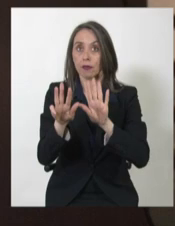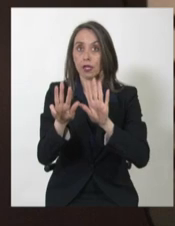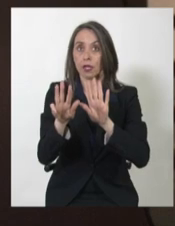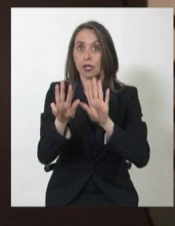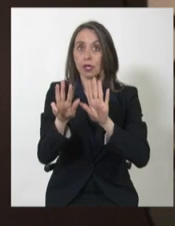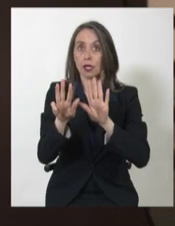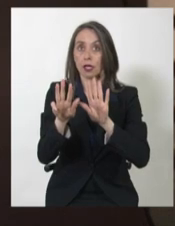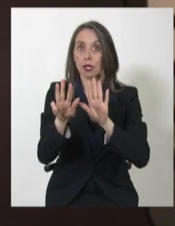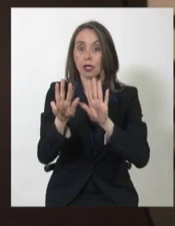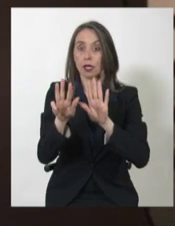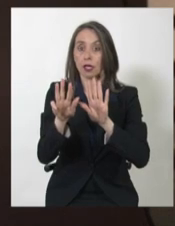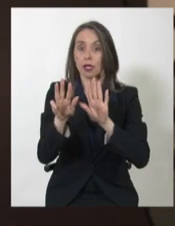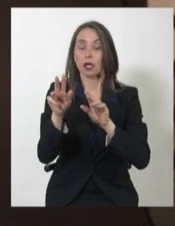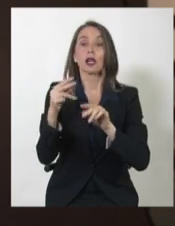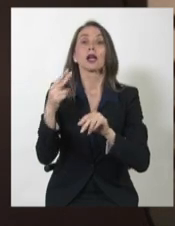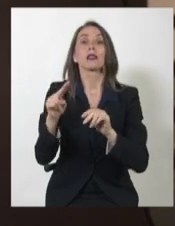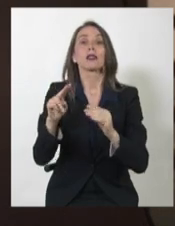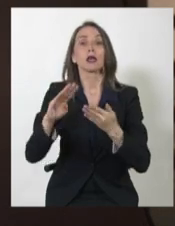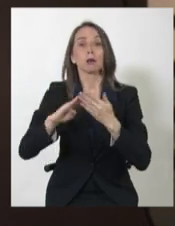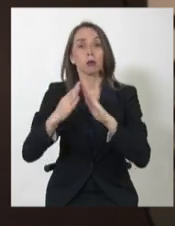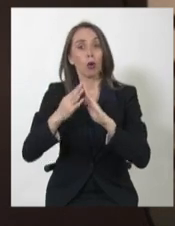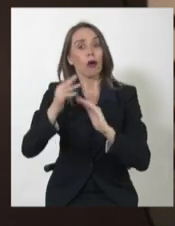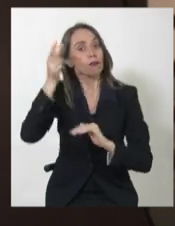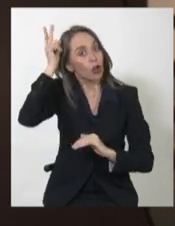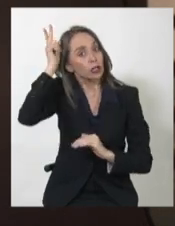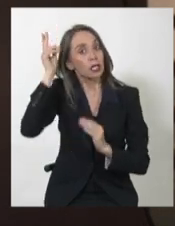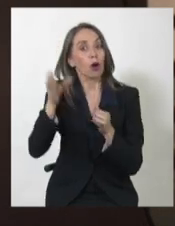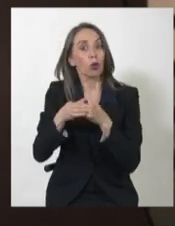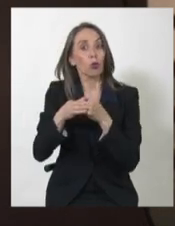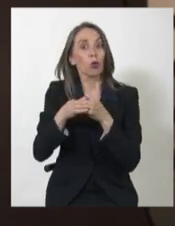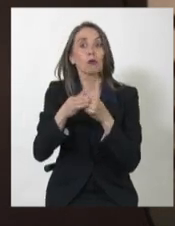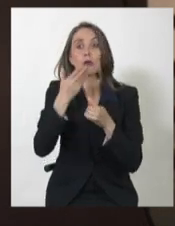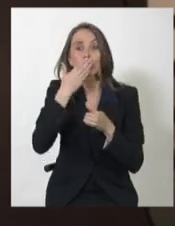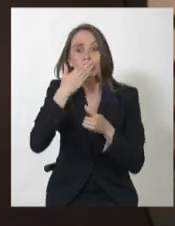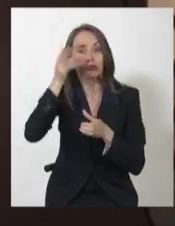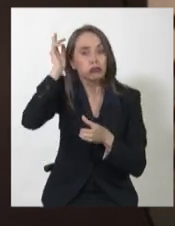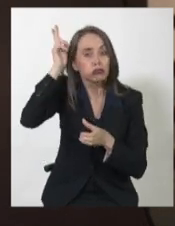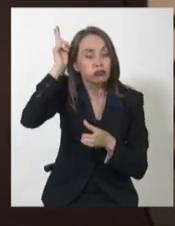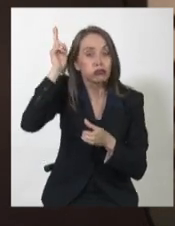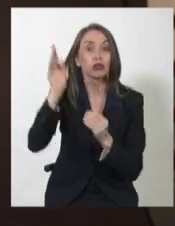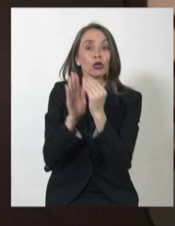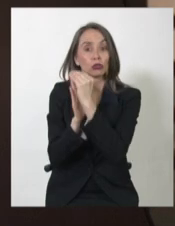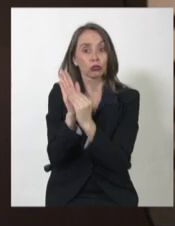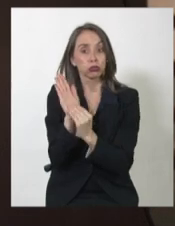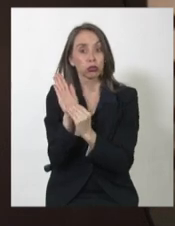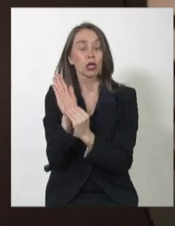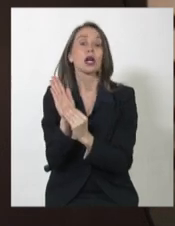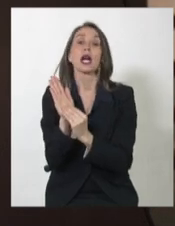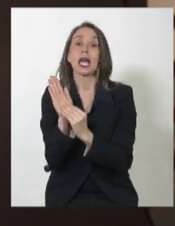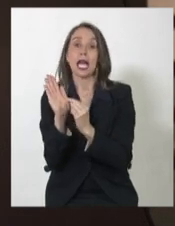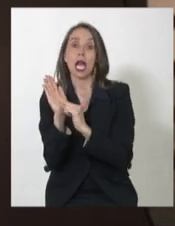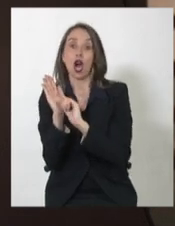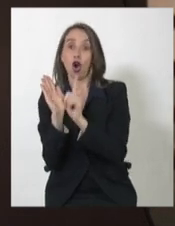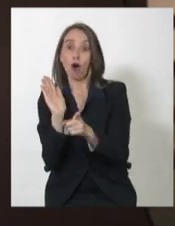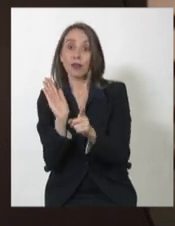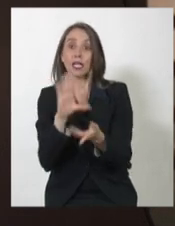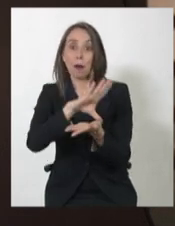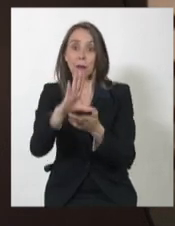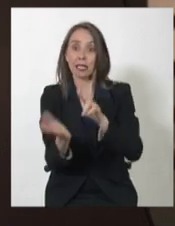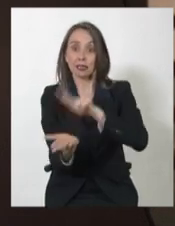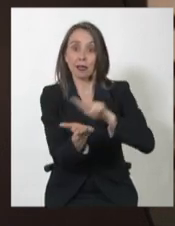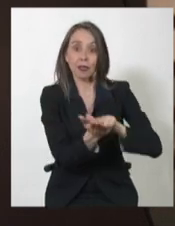169, que se trata sobre pueblos indígenas y grupos tribales, que obliga a consultar a los